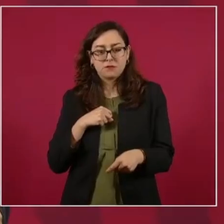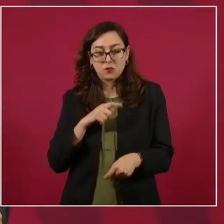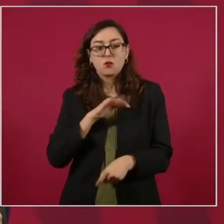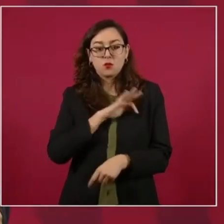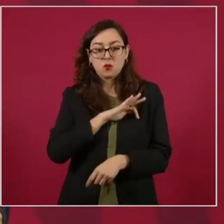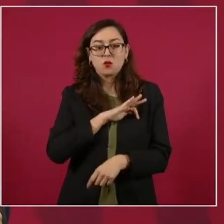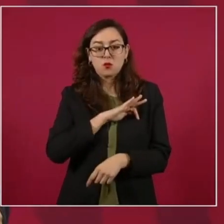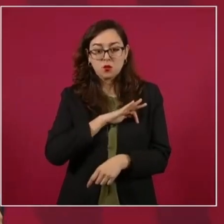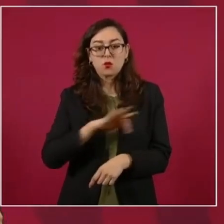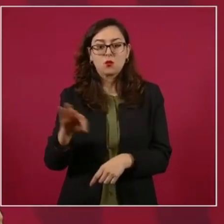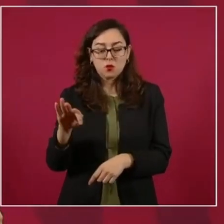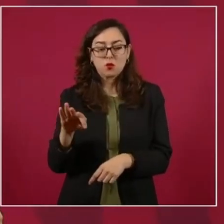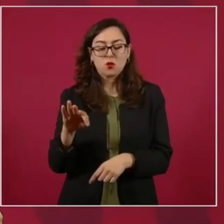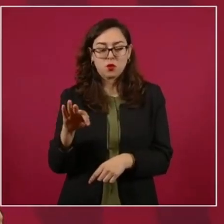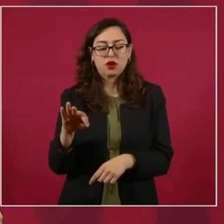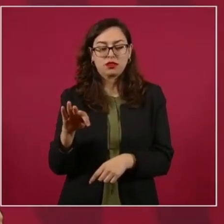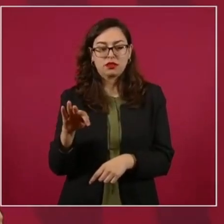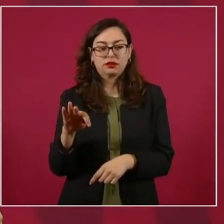y tengamos